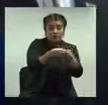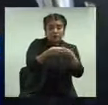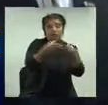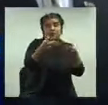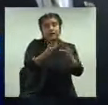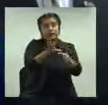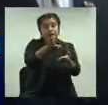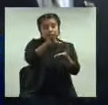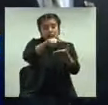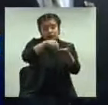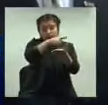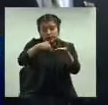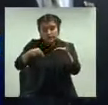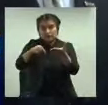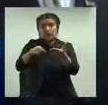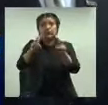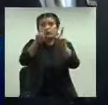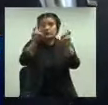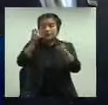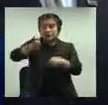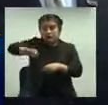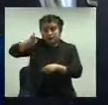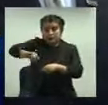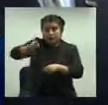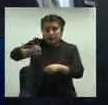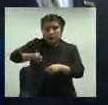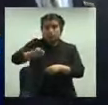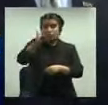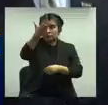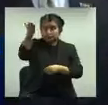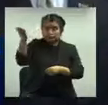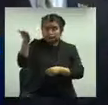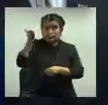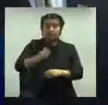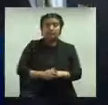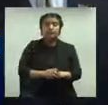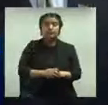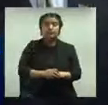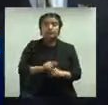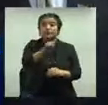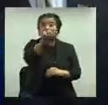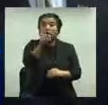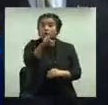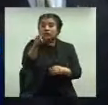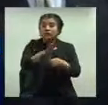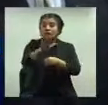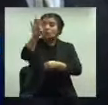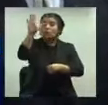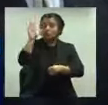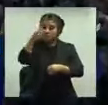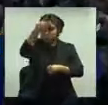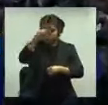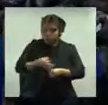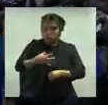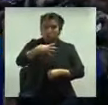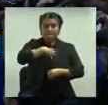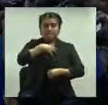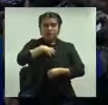Postulación y Ley de la Carrera Judicial. Juran puedan cumplir con